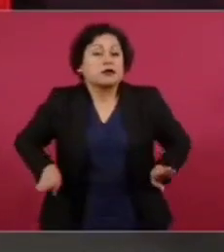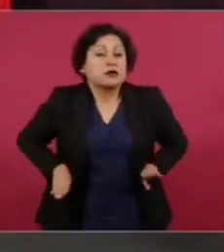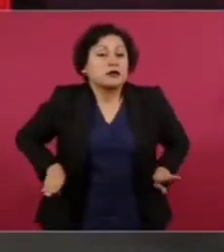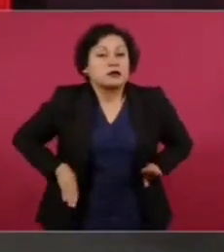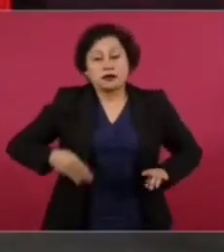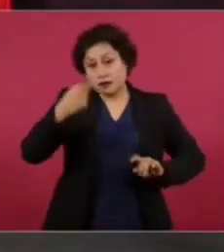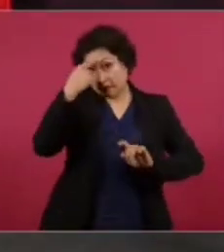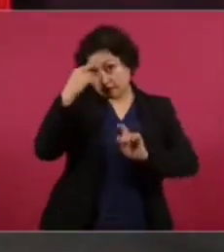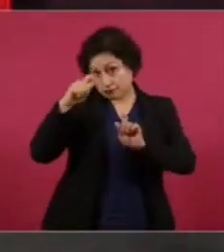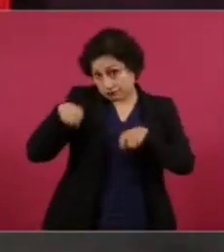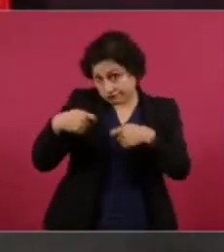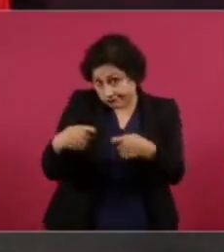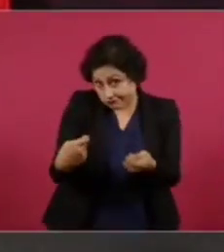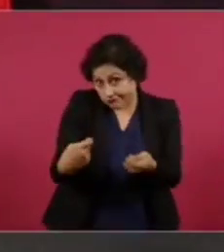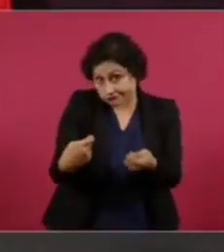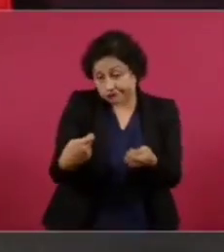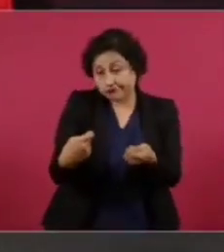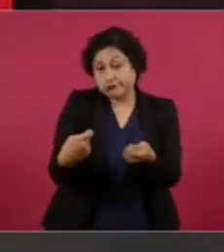o el más